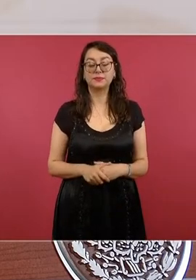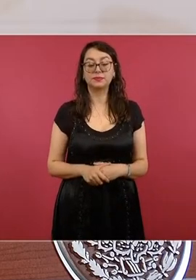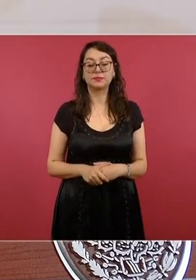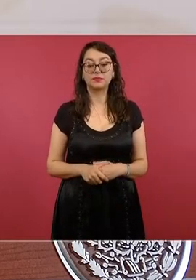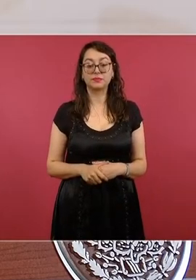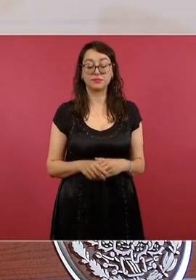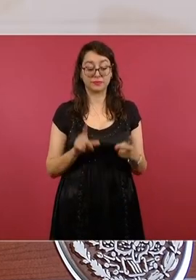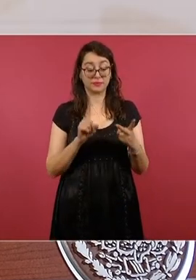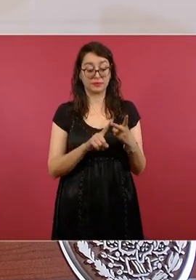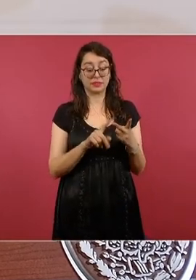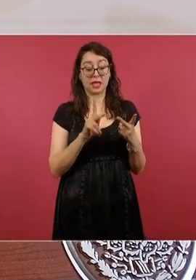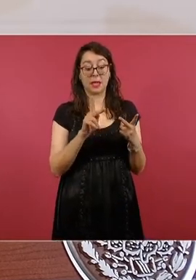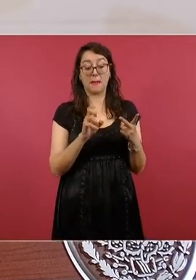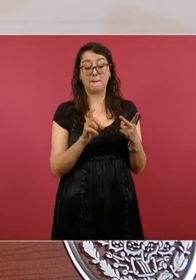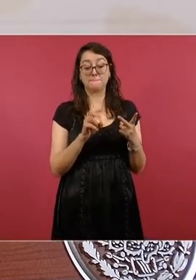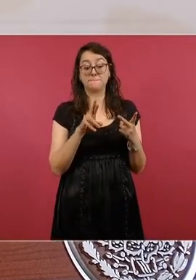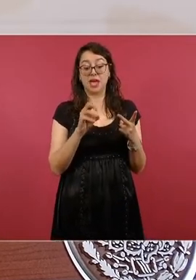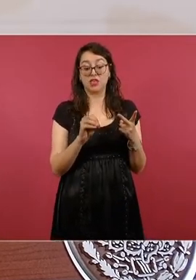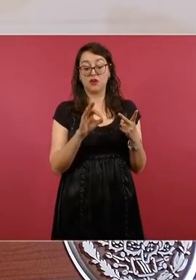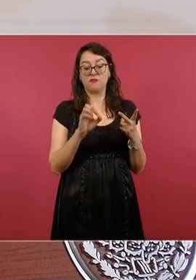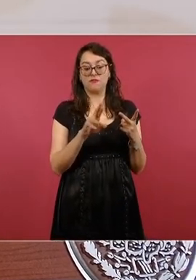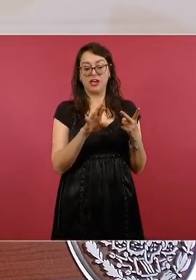Pedro Ferriz